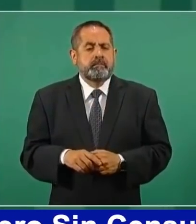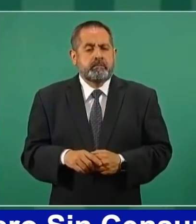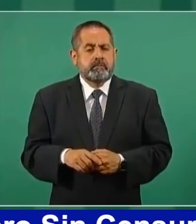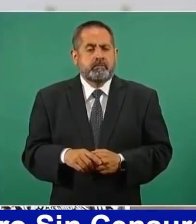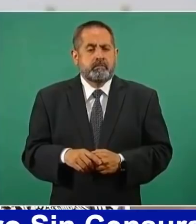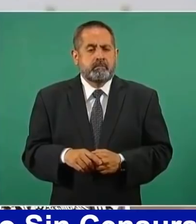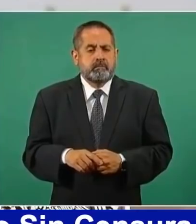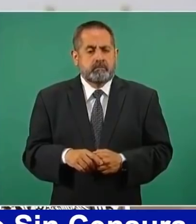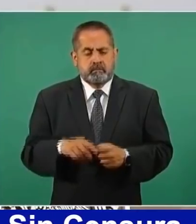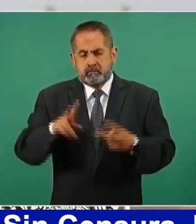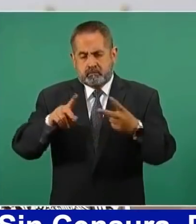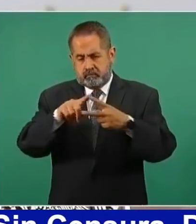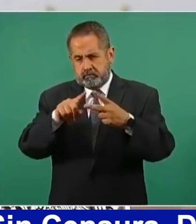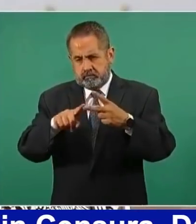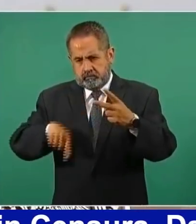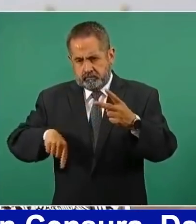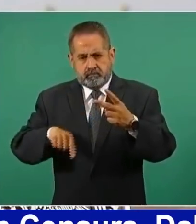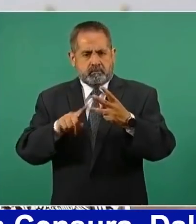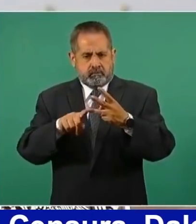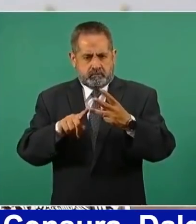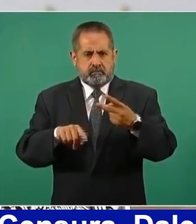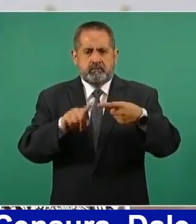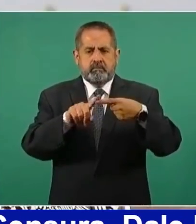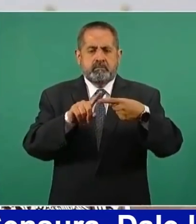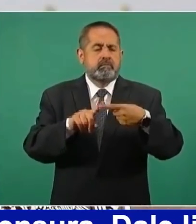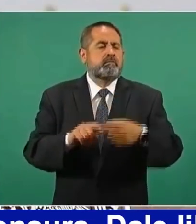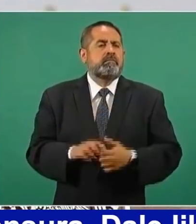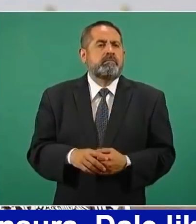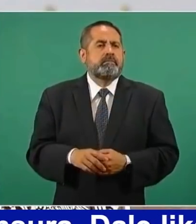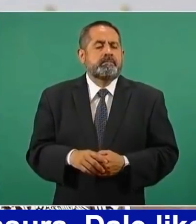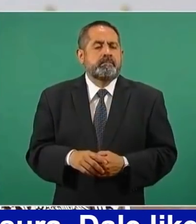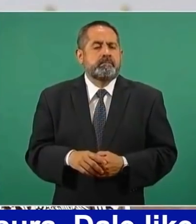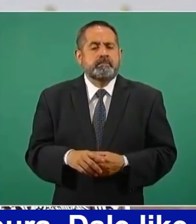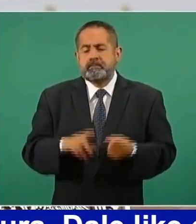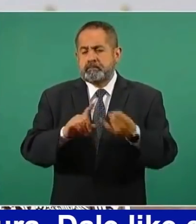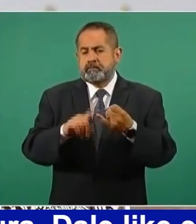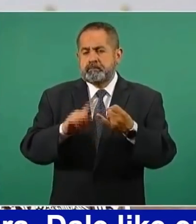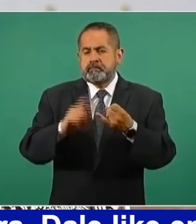Dos los mencionas tú. El primero sobre